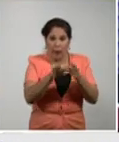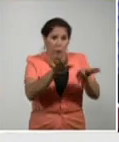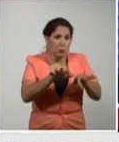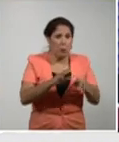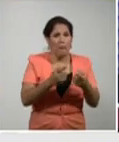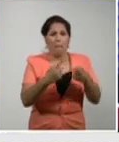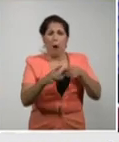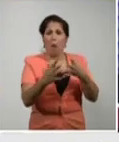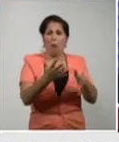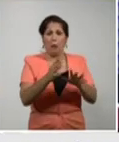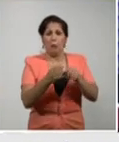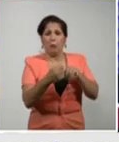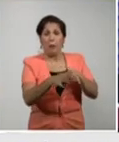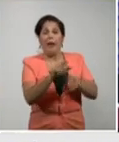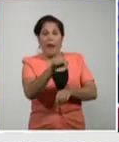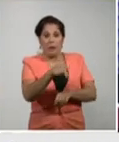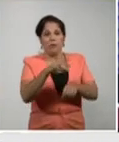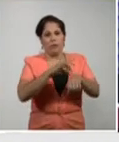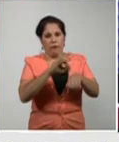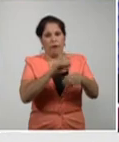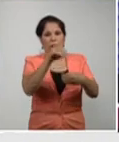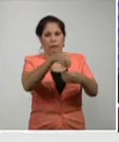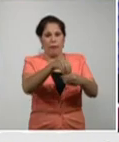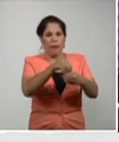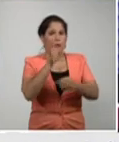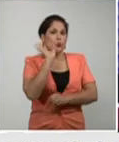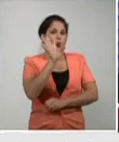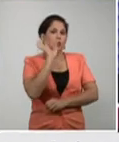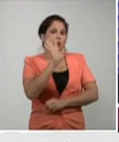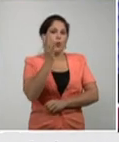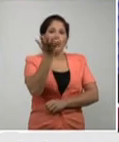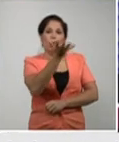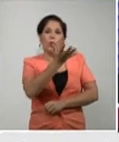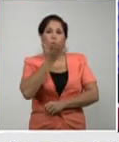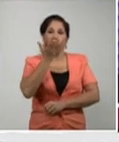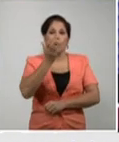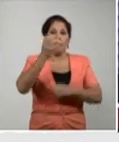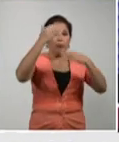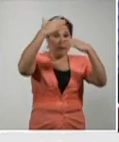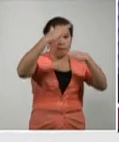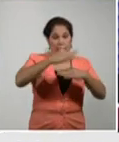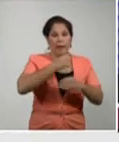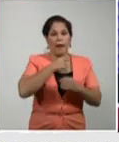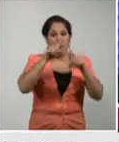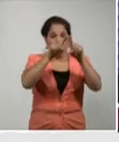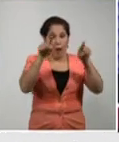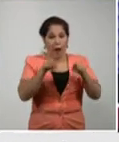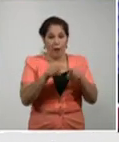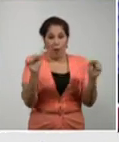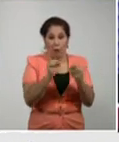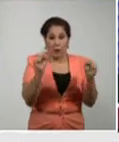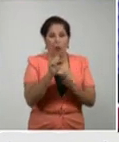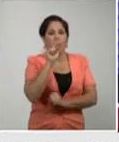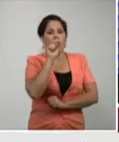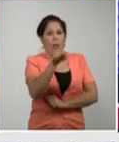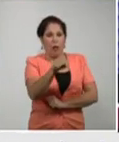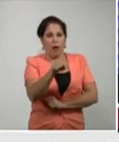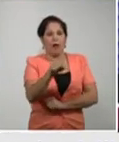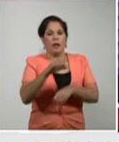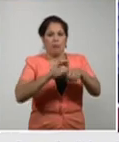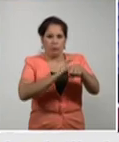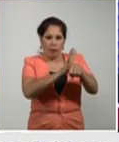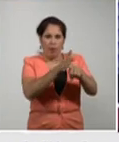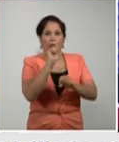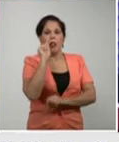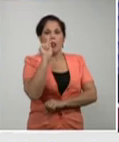estaba contaminada la mayoría de la superficie, incluidas las rejillas del aire acondicionado, las barandillas de